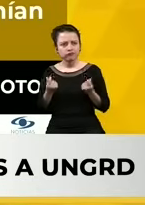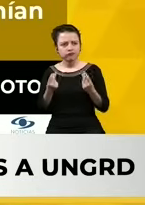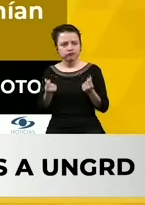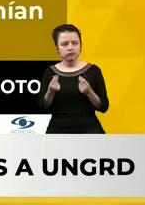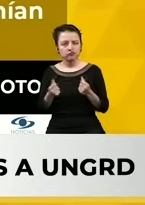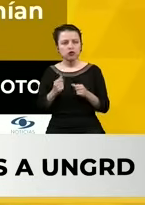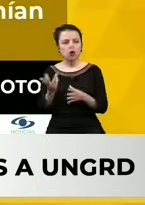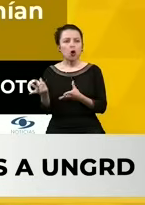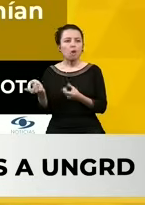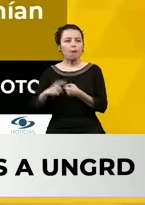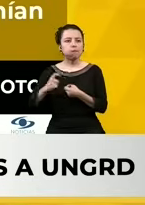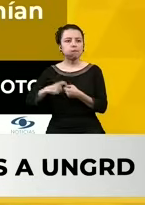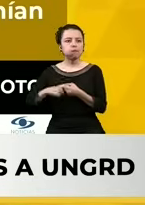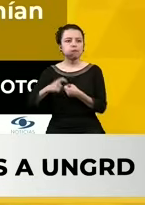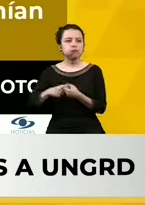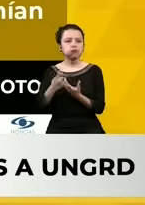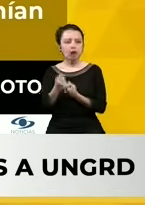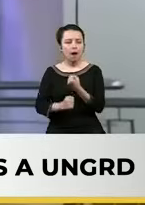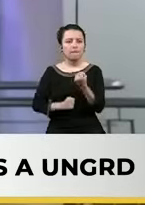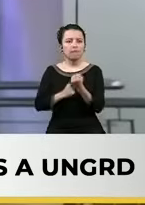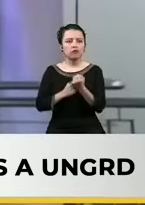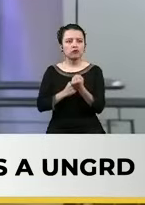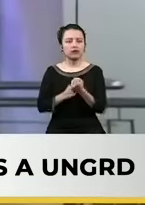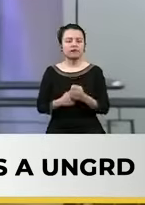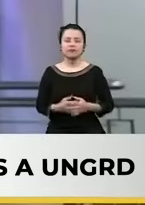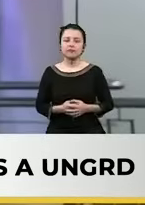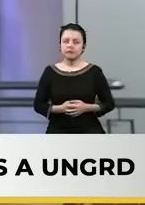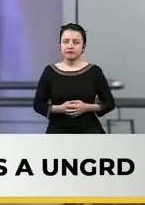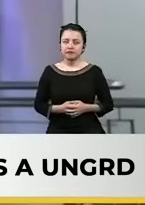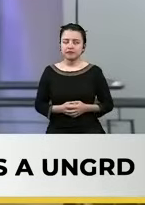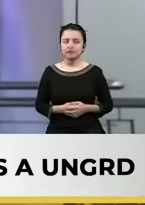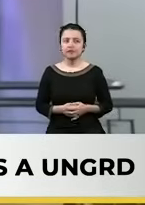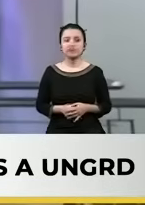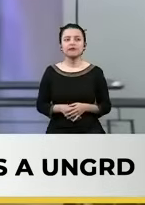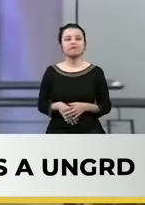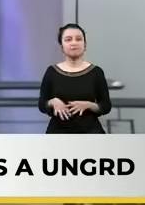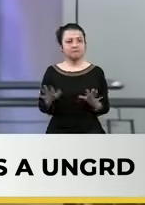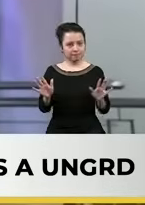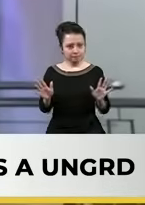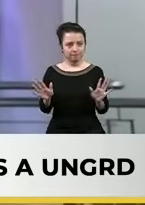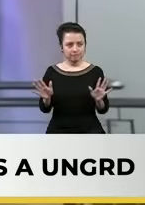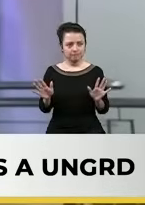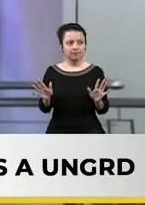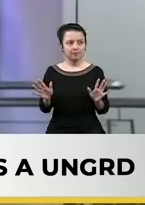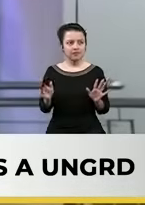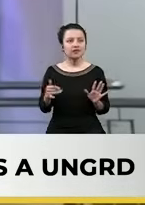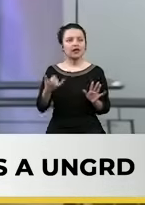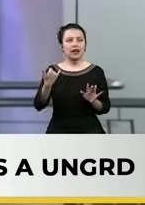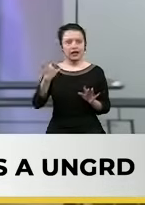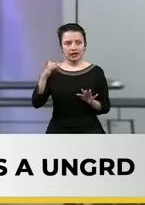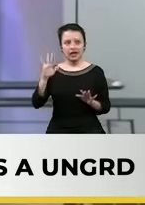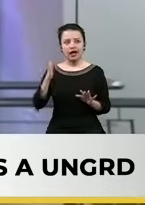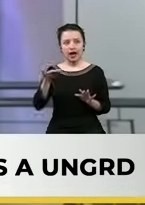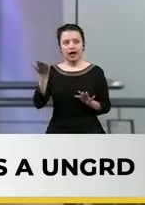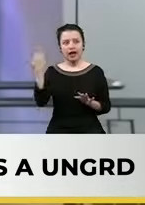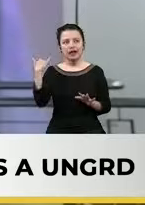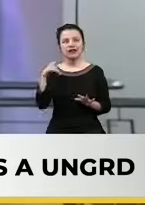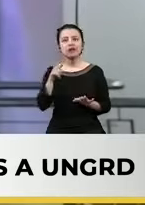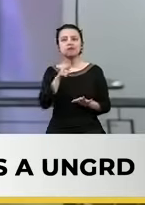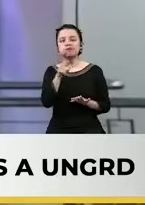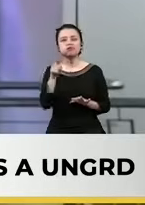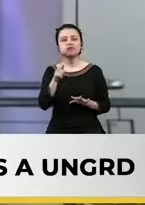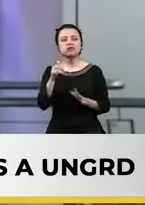negativos. Él sabía que tenía que salir. Y hay una ficha que teníamos aquí ya hace varios meses en la W Radio